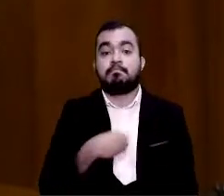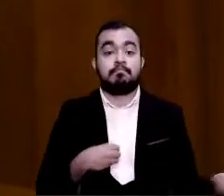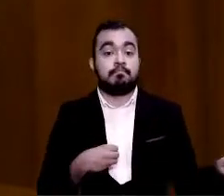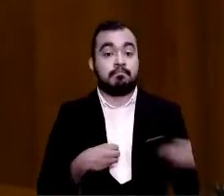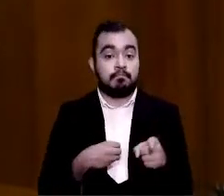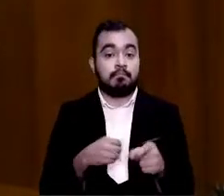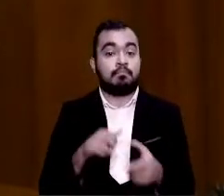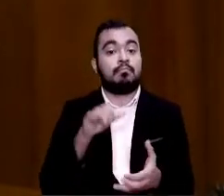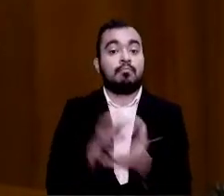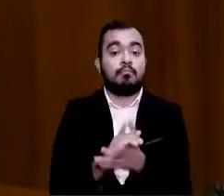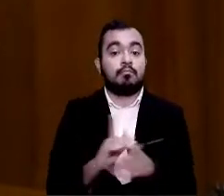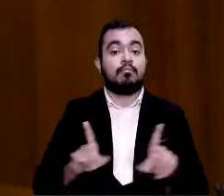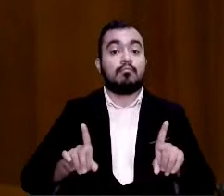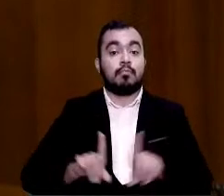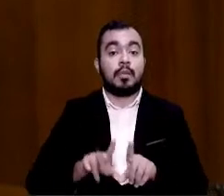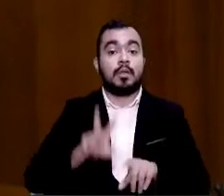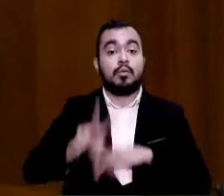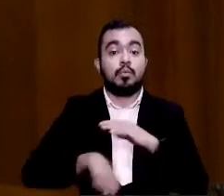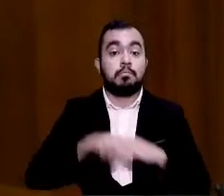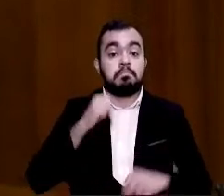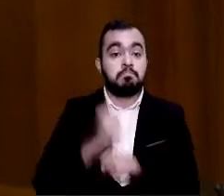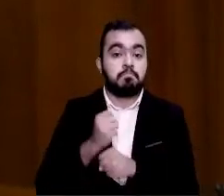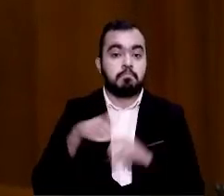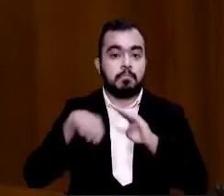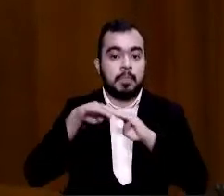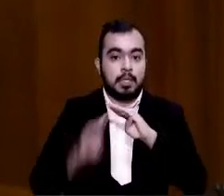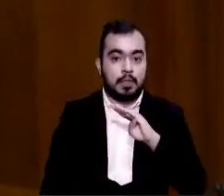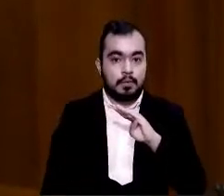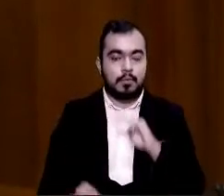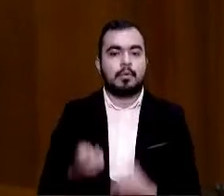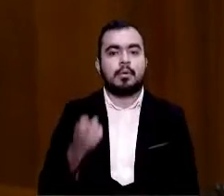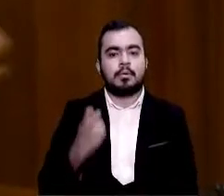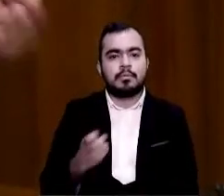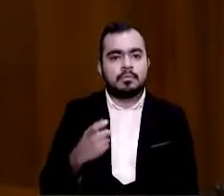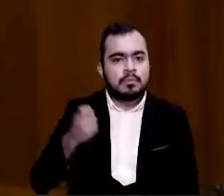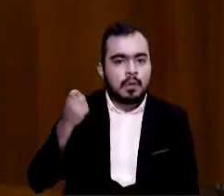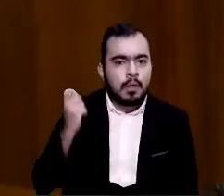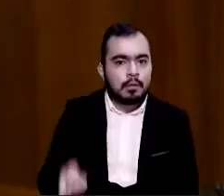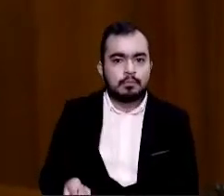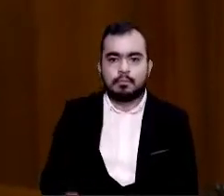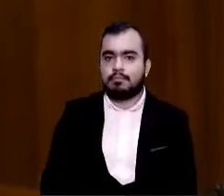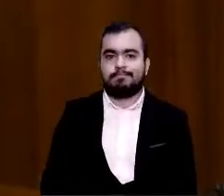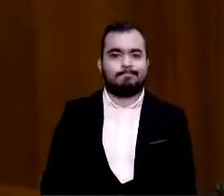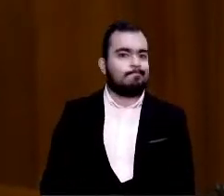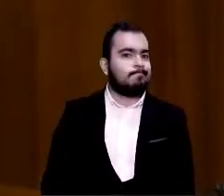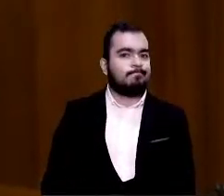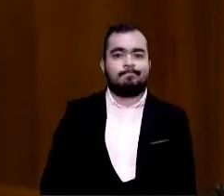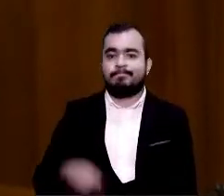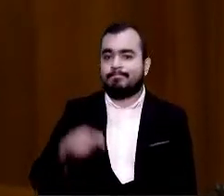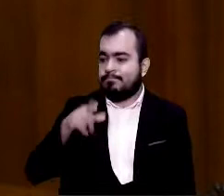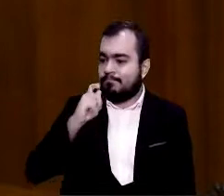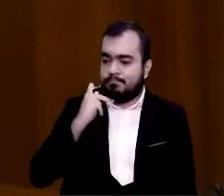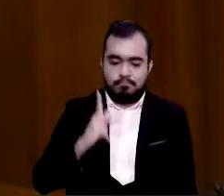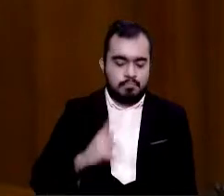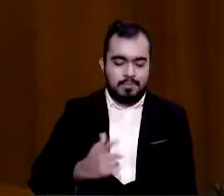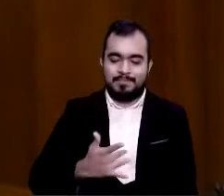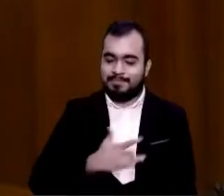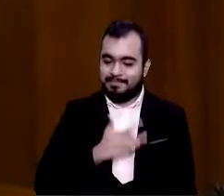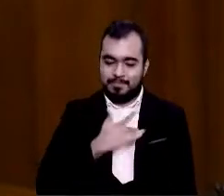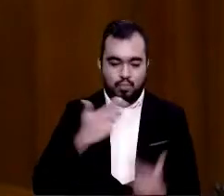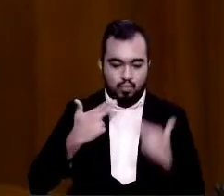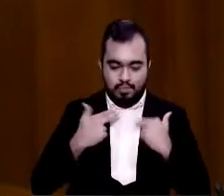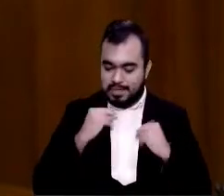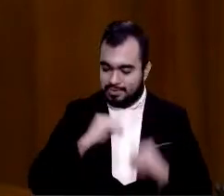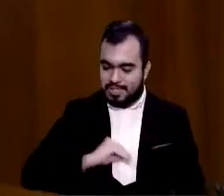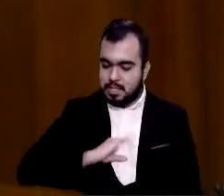a casarse antes de tener 18 años, lo cual representa prácticas que atentan contra la dignidad humana y libre